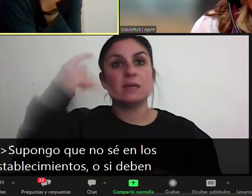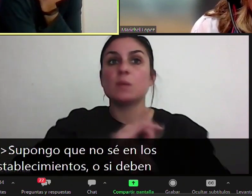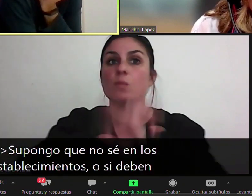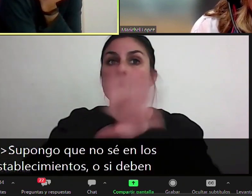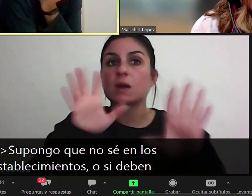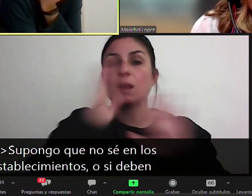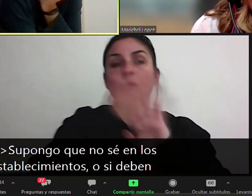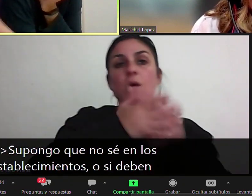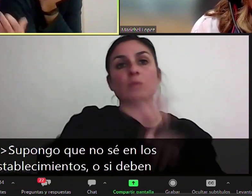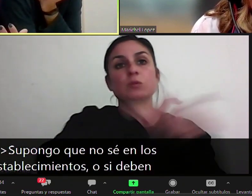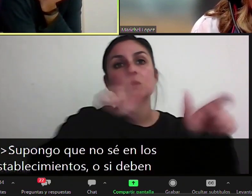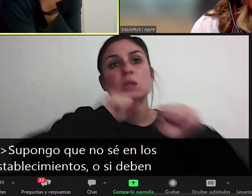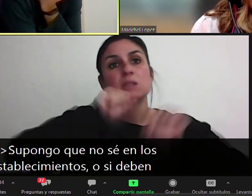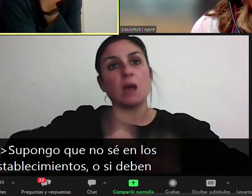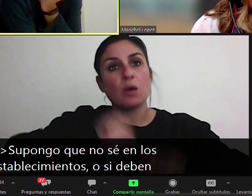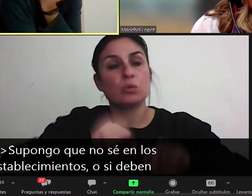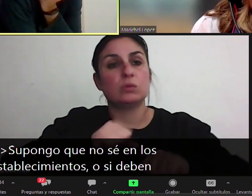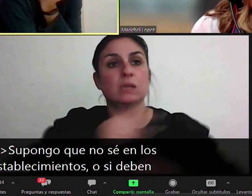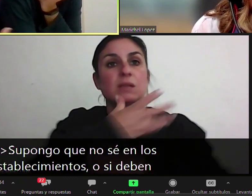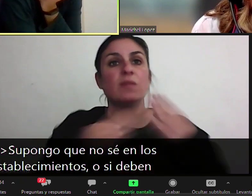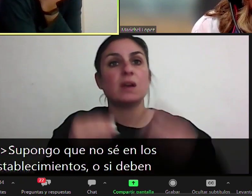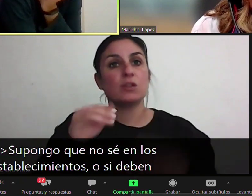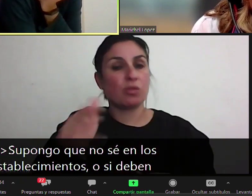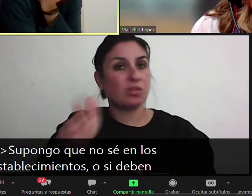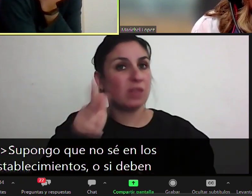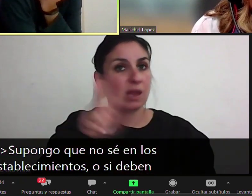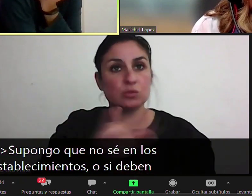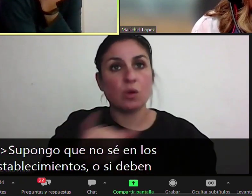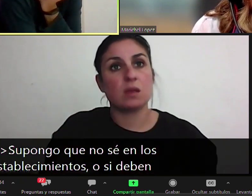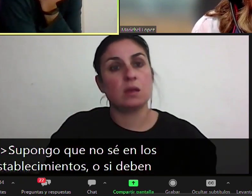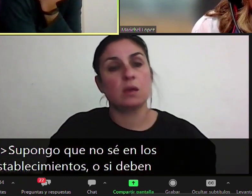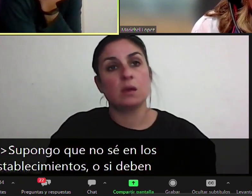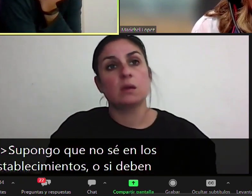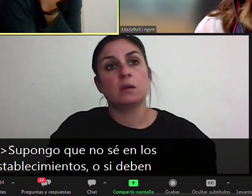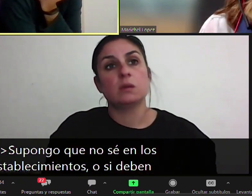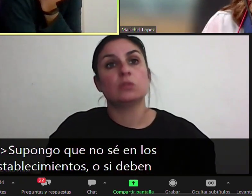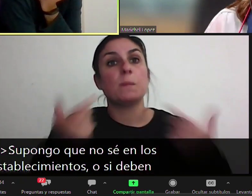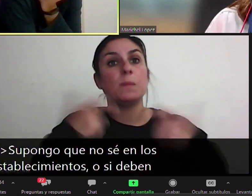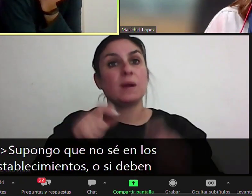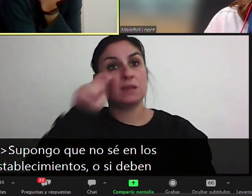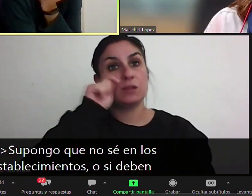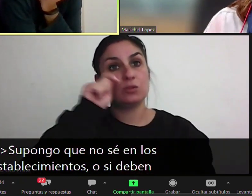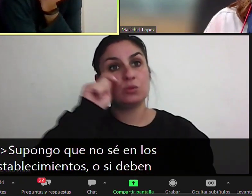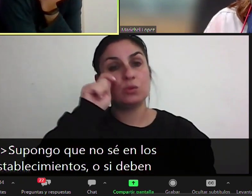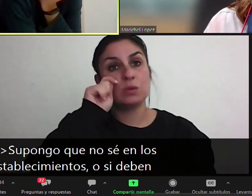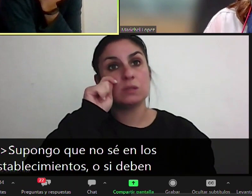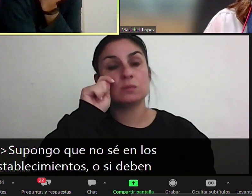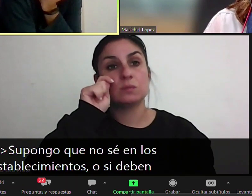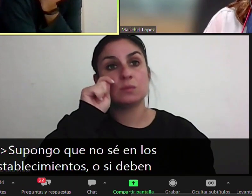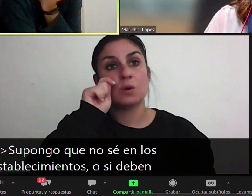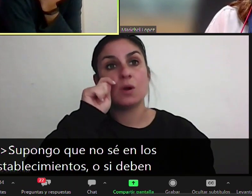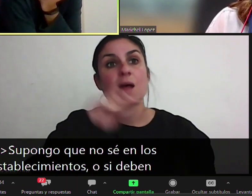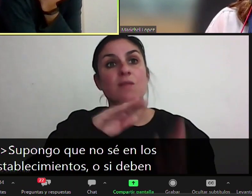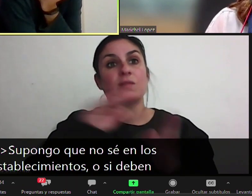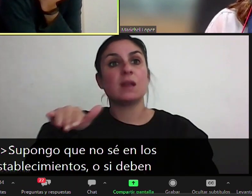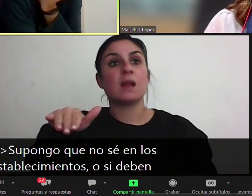que nosotros, como haríamos con todos, ¿no? Y sobre todo en la parte del turismo, mola mucho ir llegar a un sitio y que te reciban